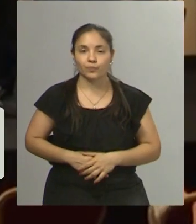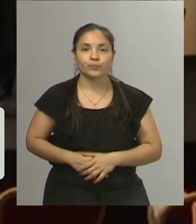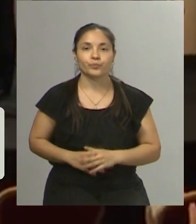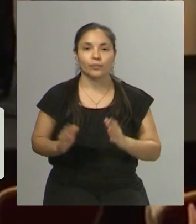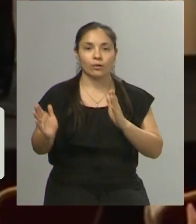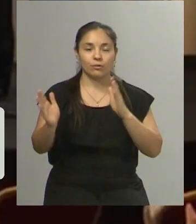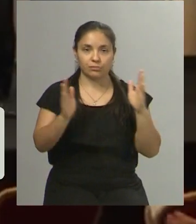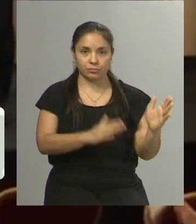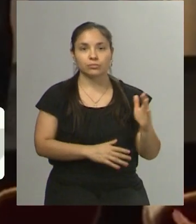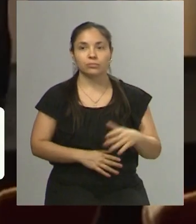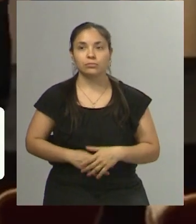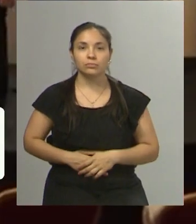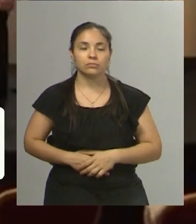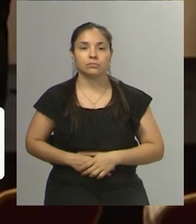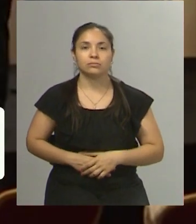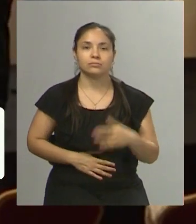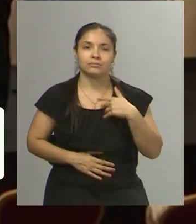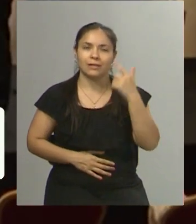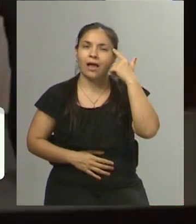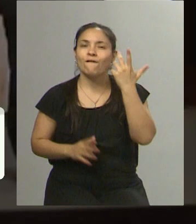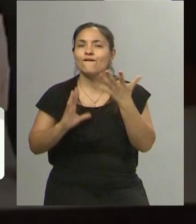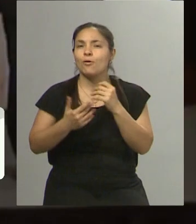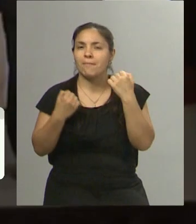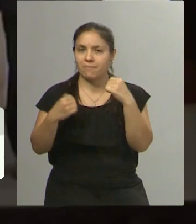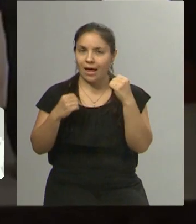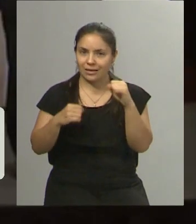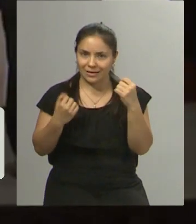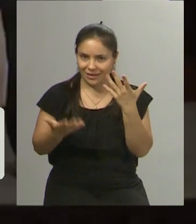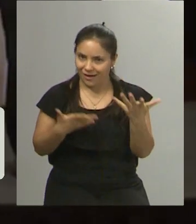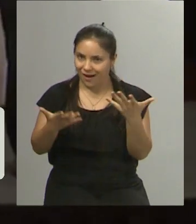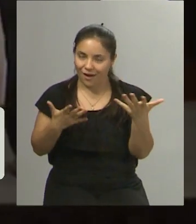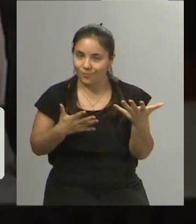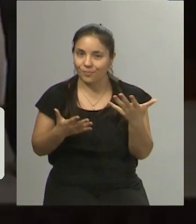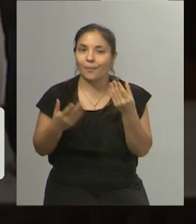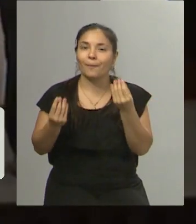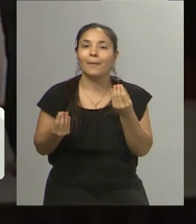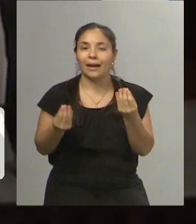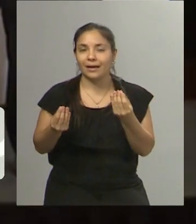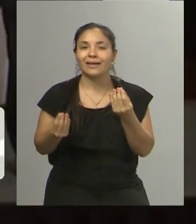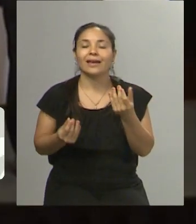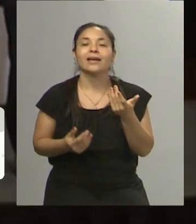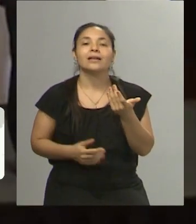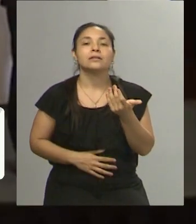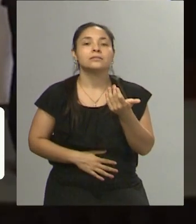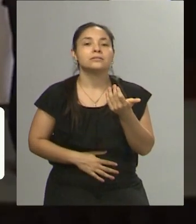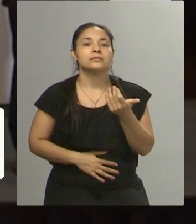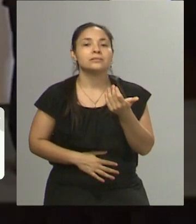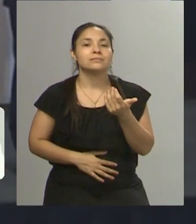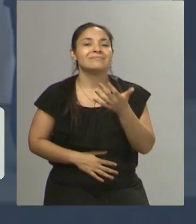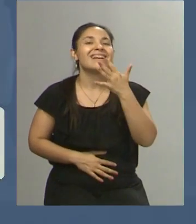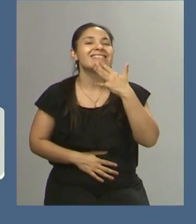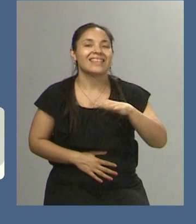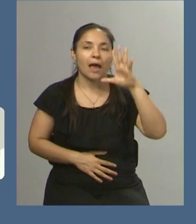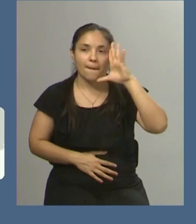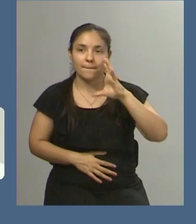Félix, hagamos un ejercicio como para ponernos nuevamente en refrescar la